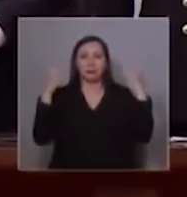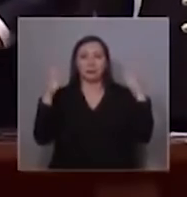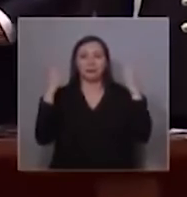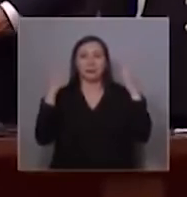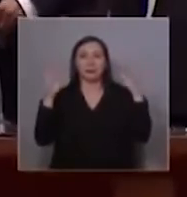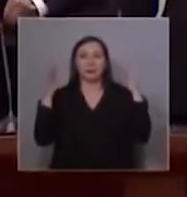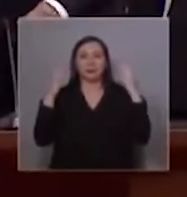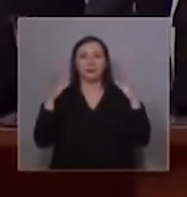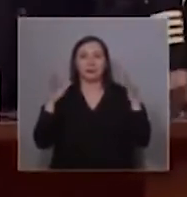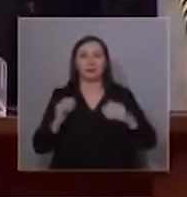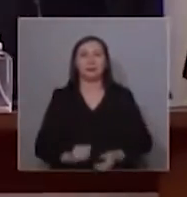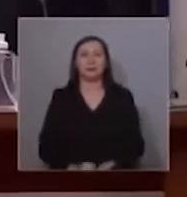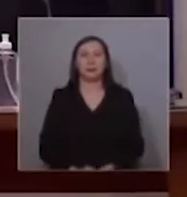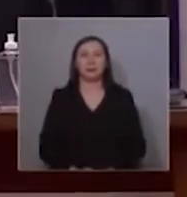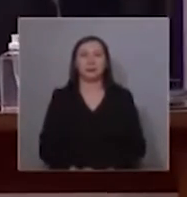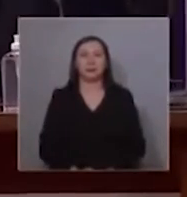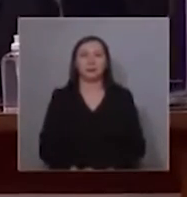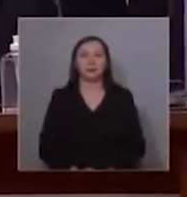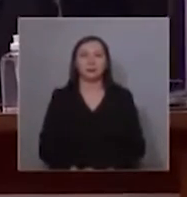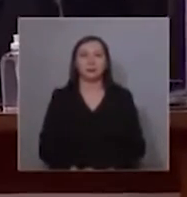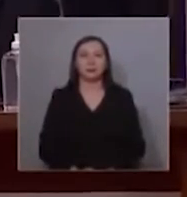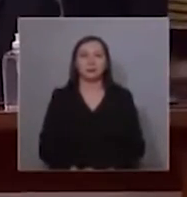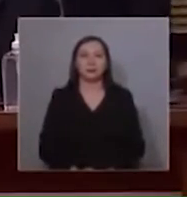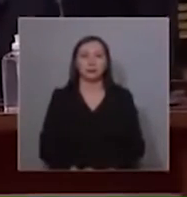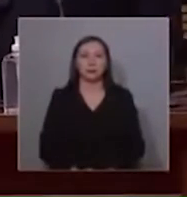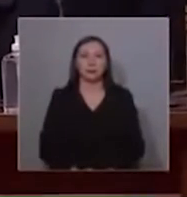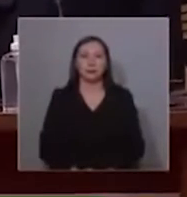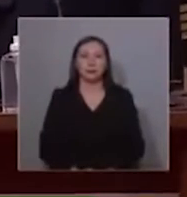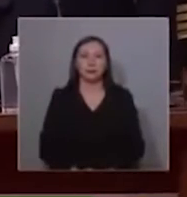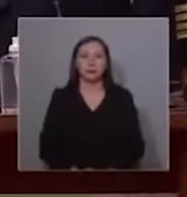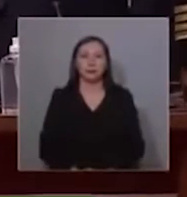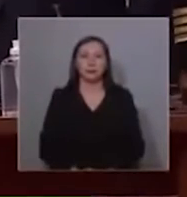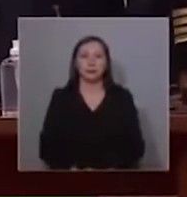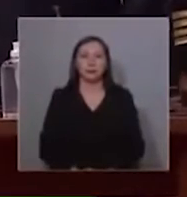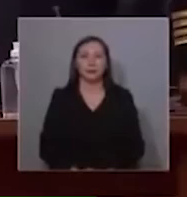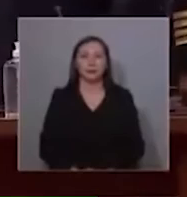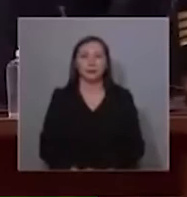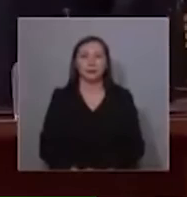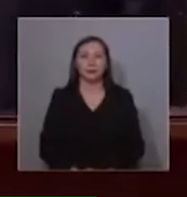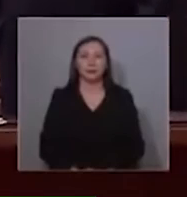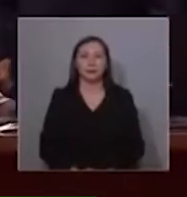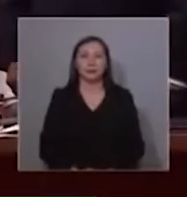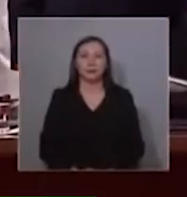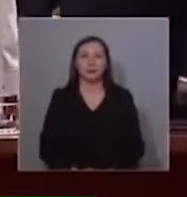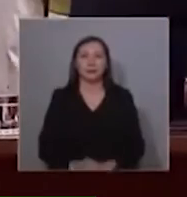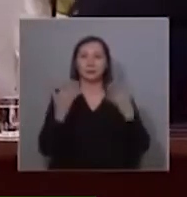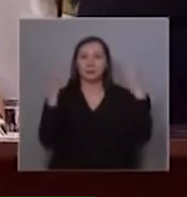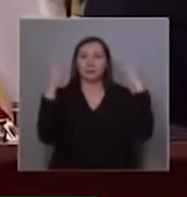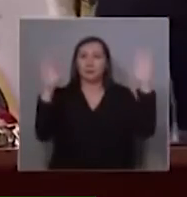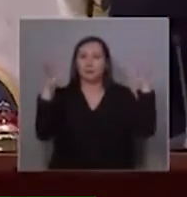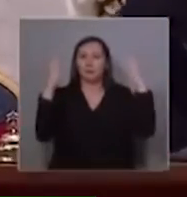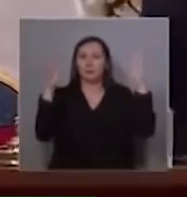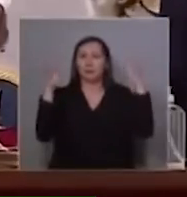agenda latinoamericana en términos de integración en términos de redefiniciones políticas lo otro que me parece muy importante